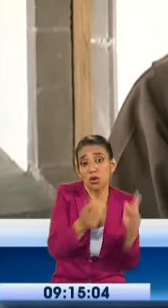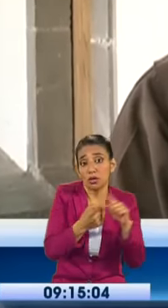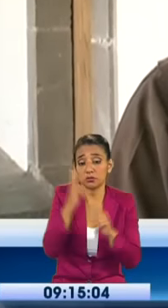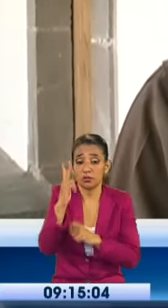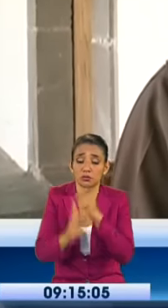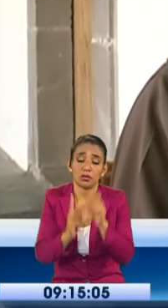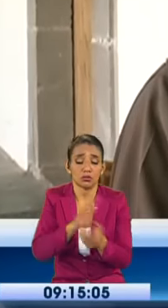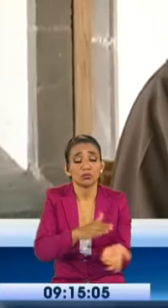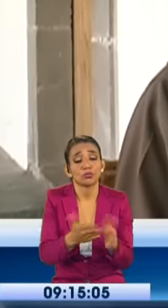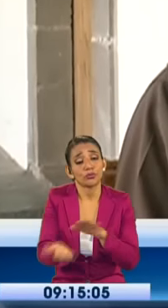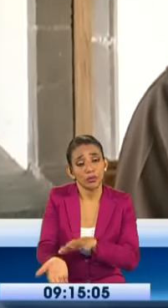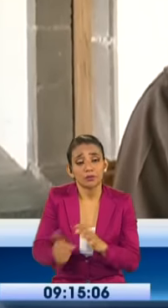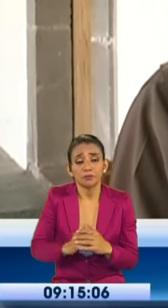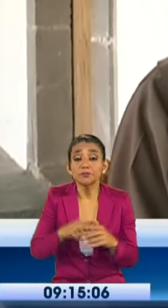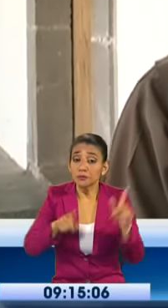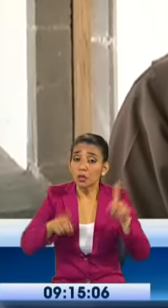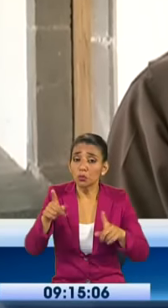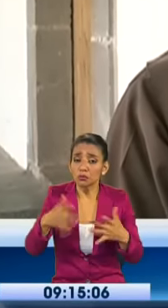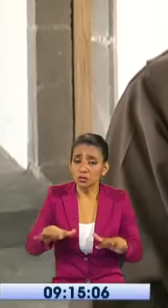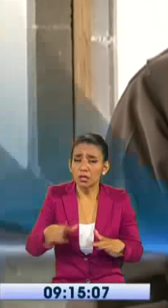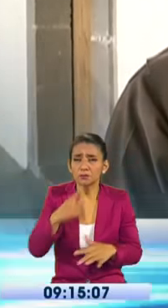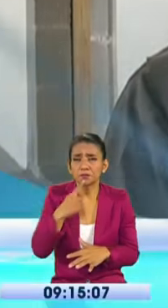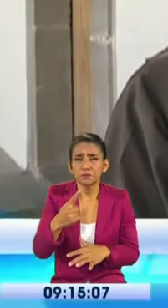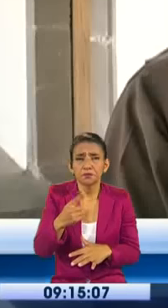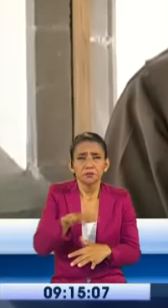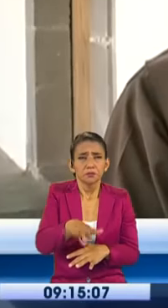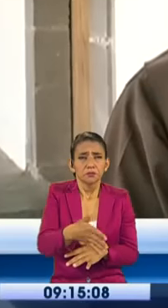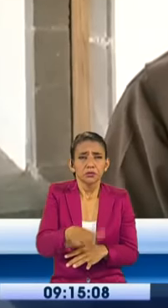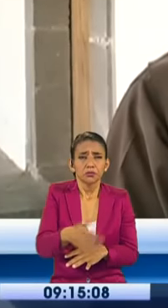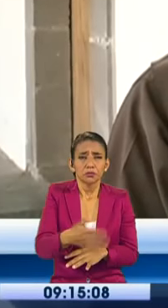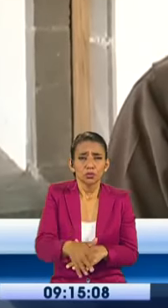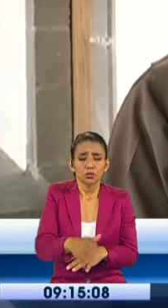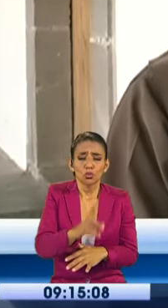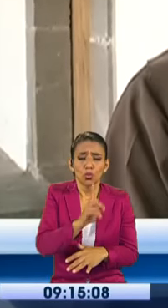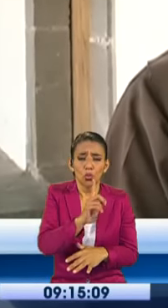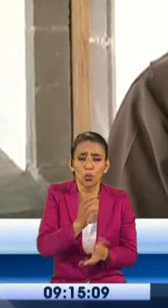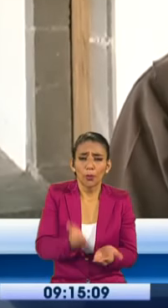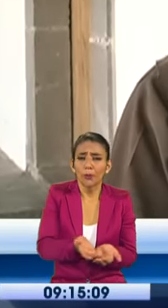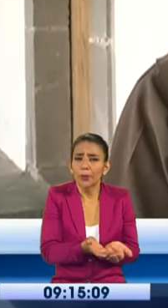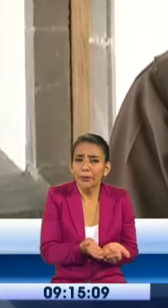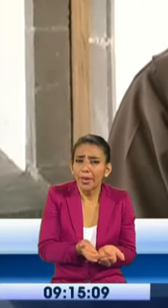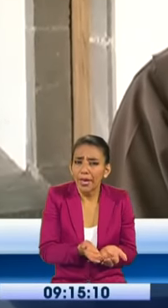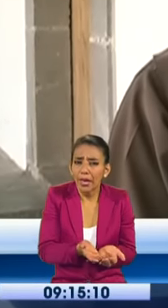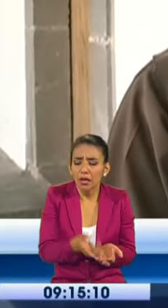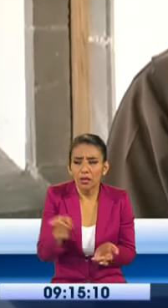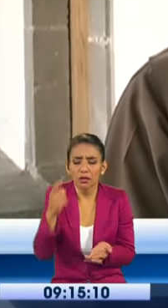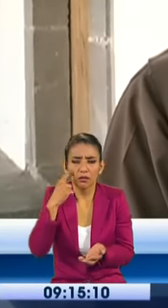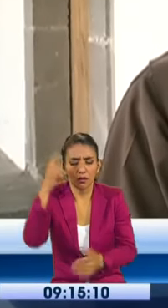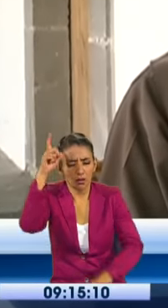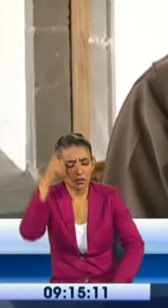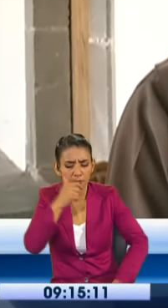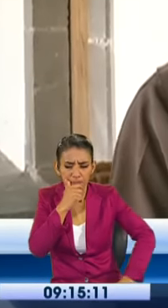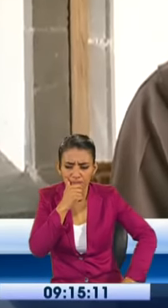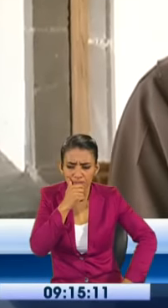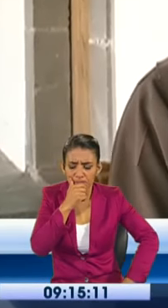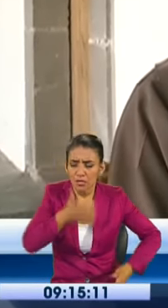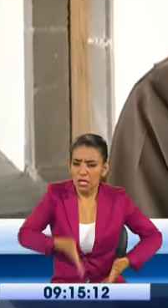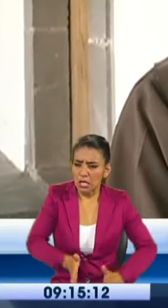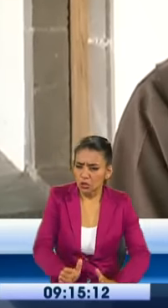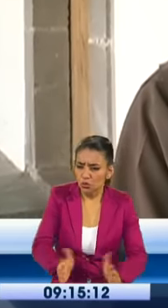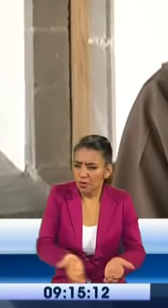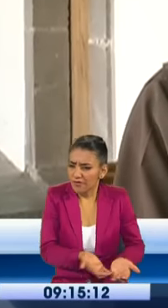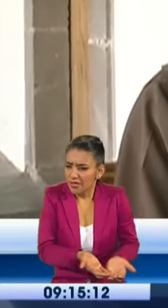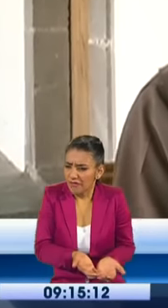los entendidos en estas ciencias, que aproximadamente era un niño recién nacido entre... Entonces él, para asegurarse,